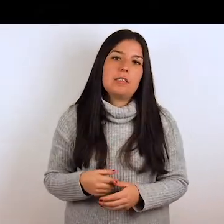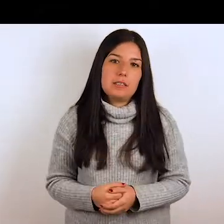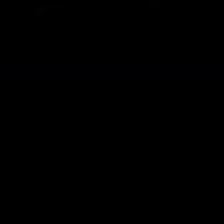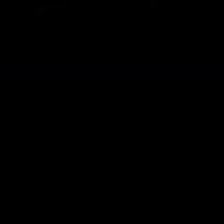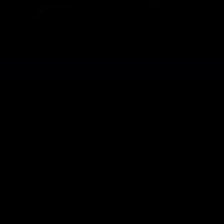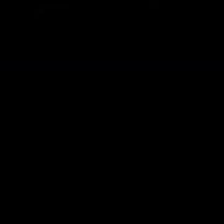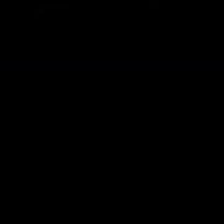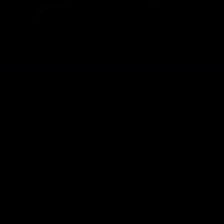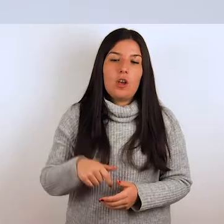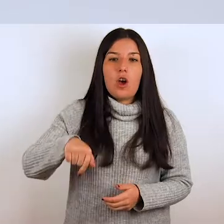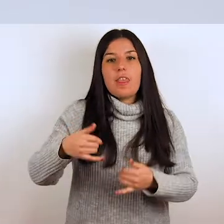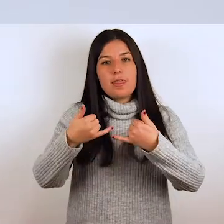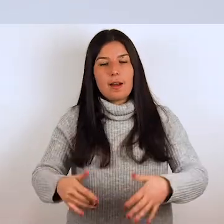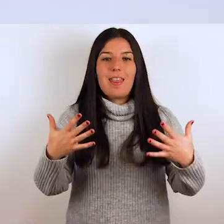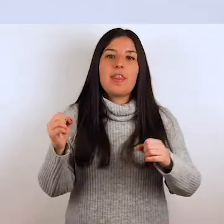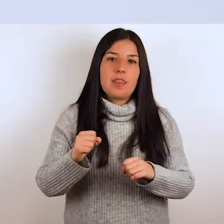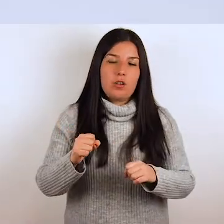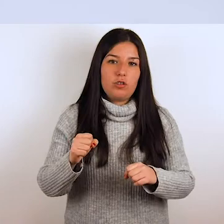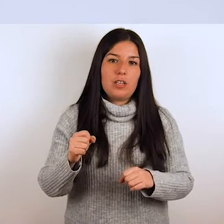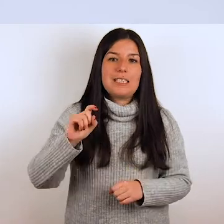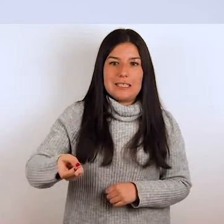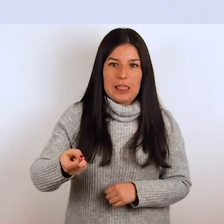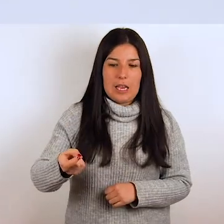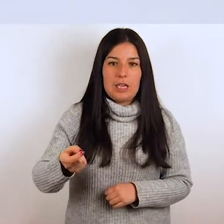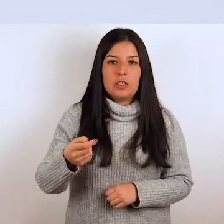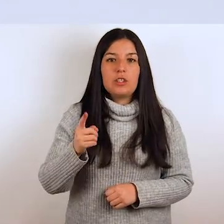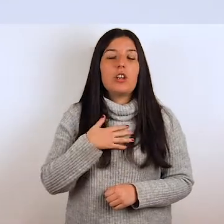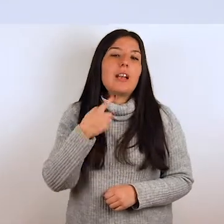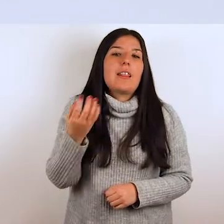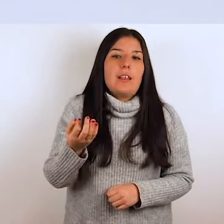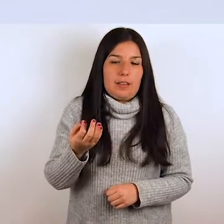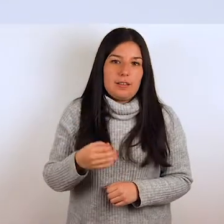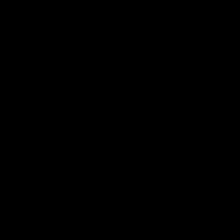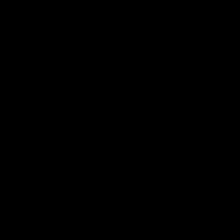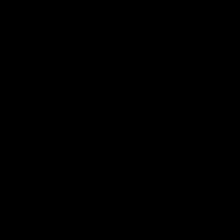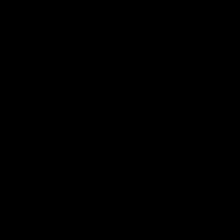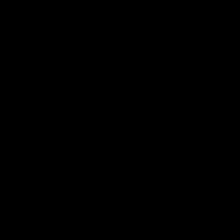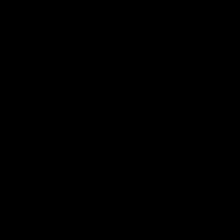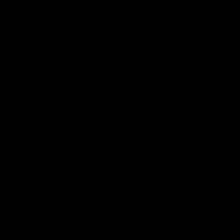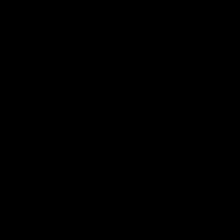Hoy celebramos una década en Sendra y tan solo tenemos que decir